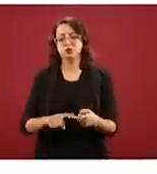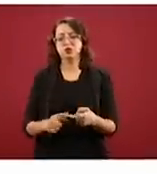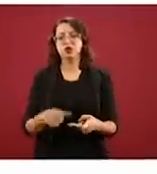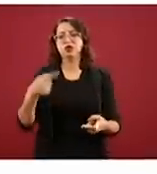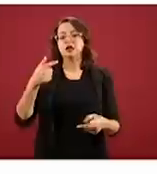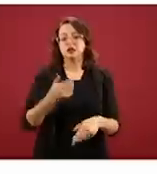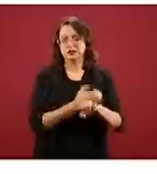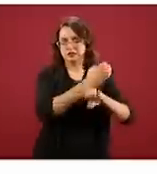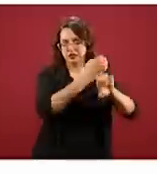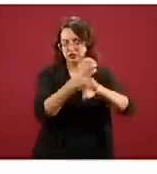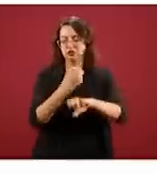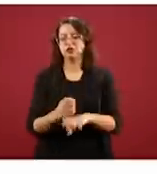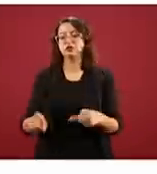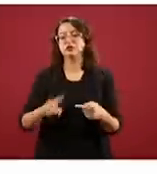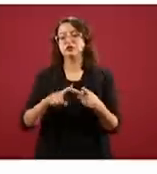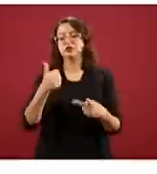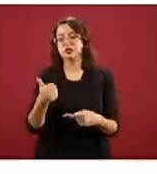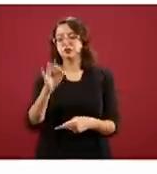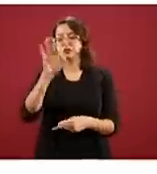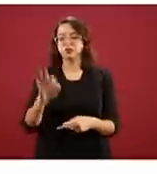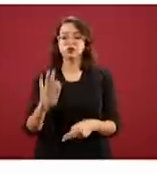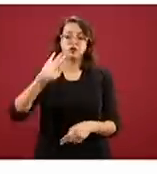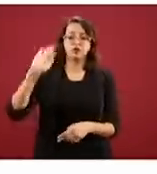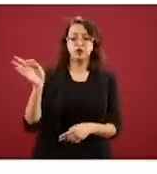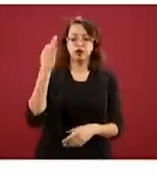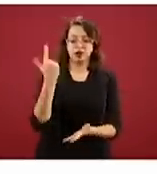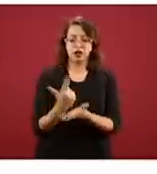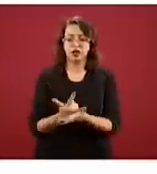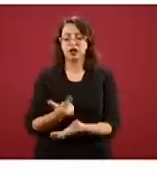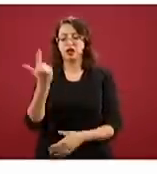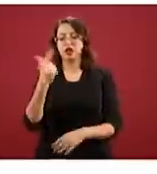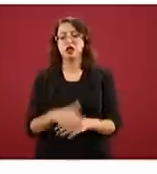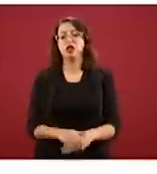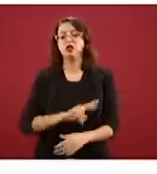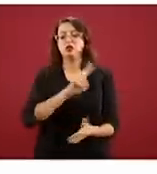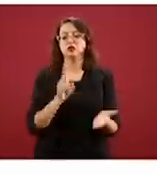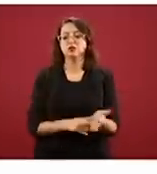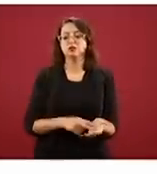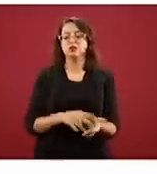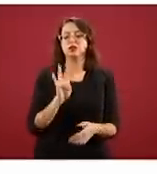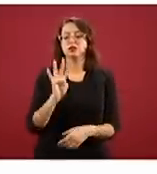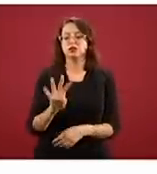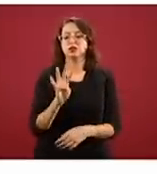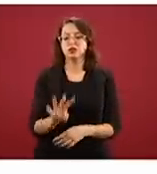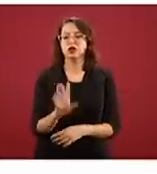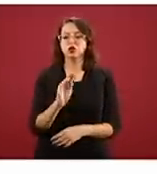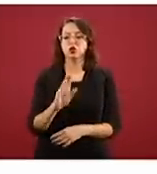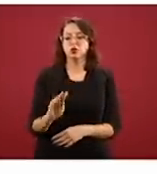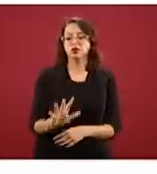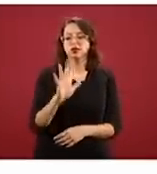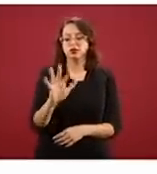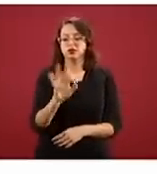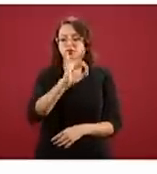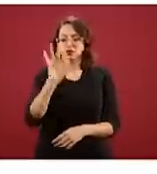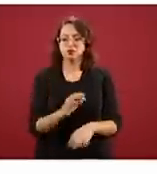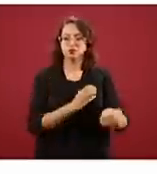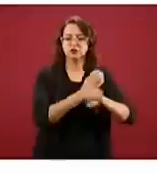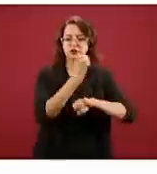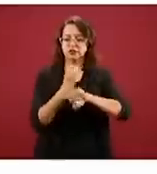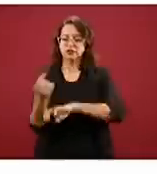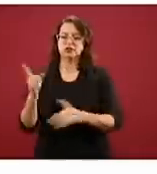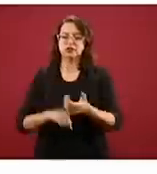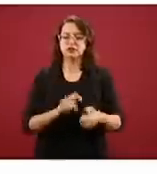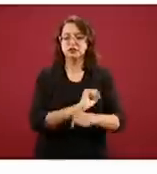federal. El 2019, el 95% son del fuero común y el